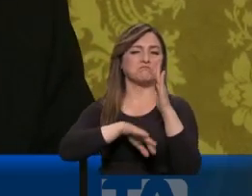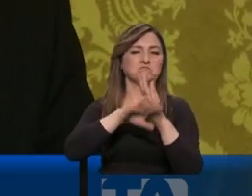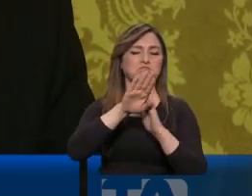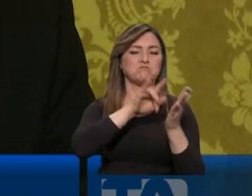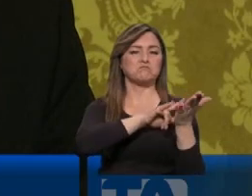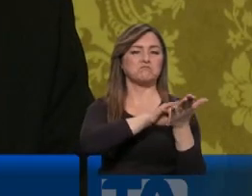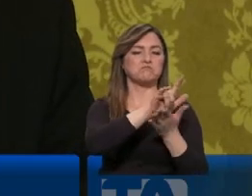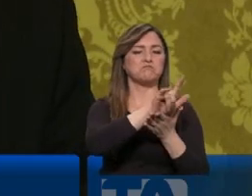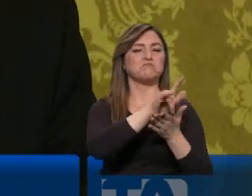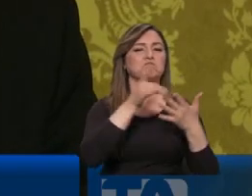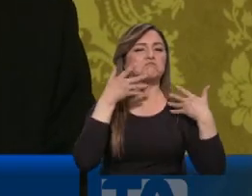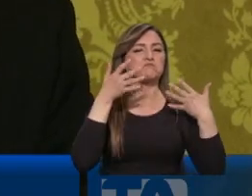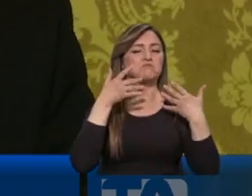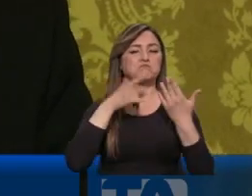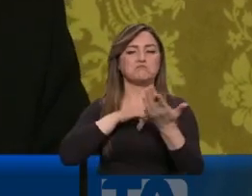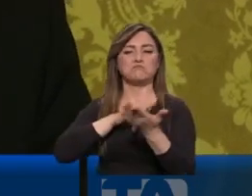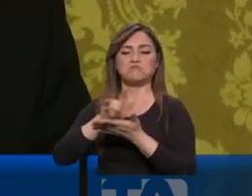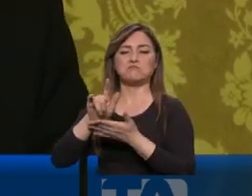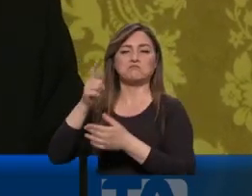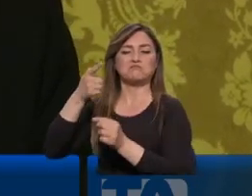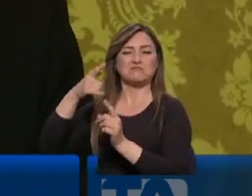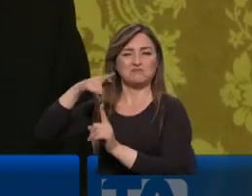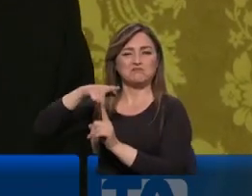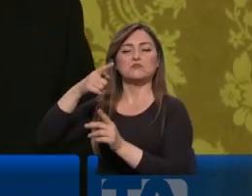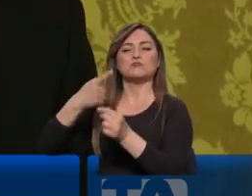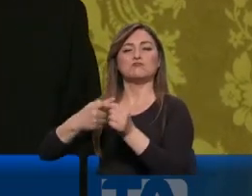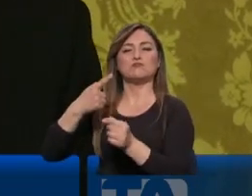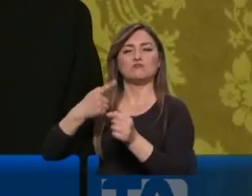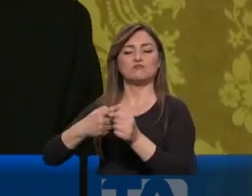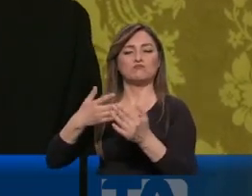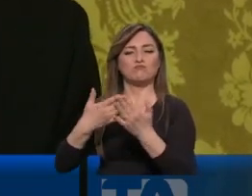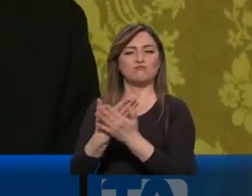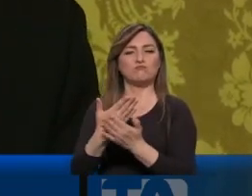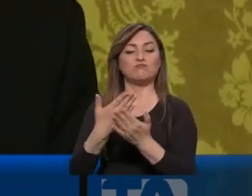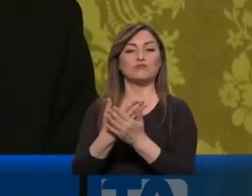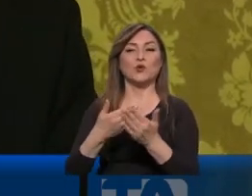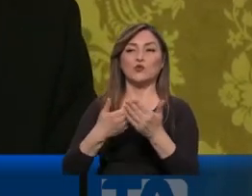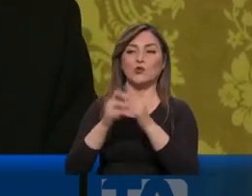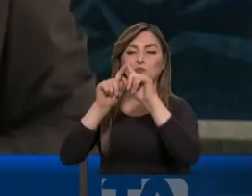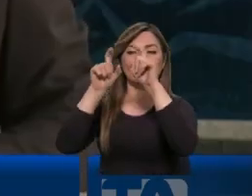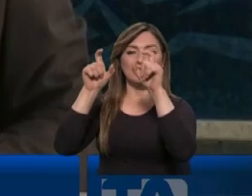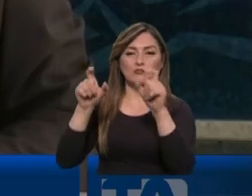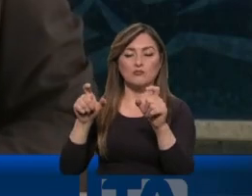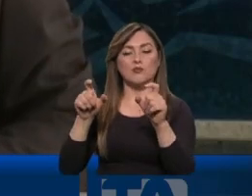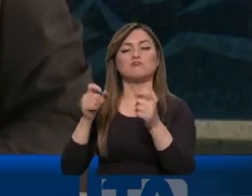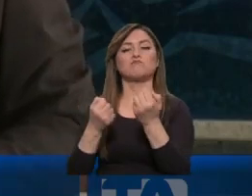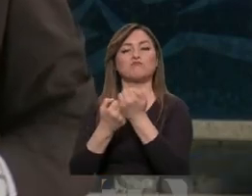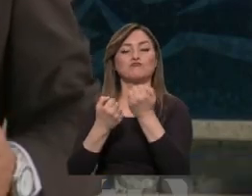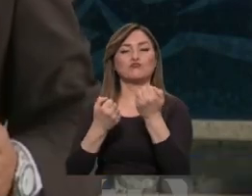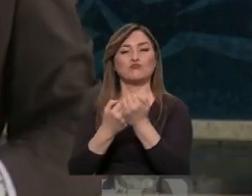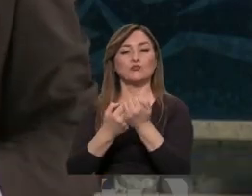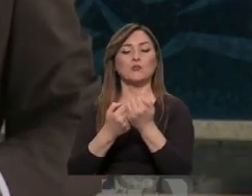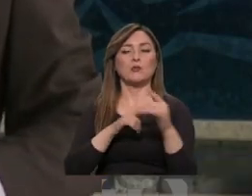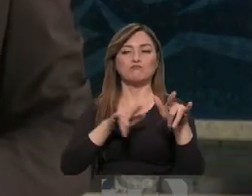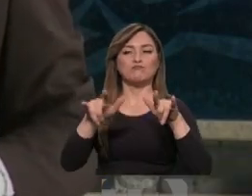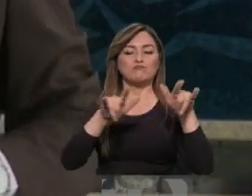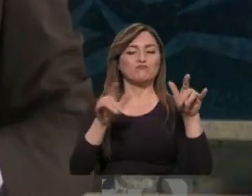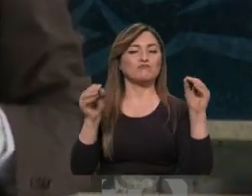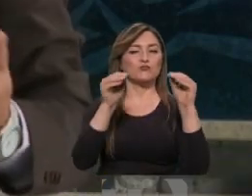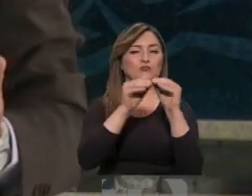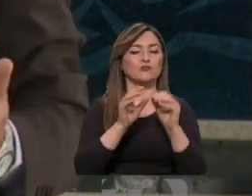Quito han mejorado sus incentivos para nuevas y existentes aerolíneas que sumen frecuencias y rutas. Las líneas